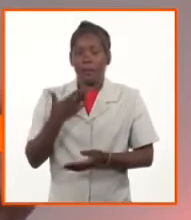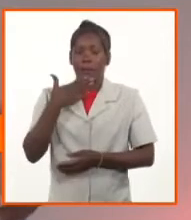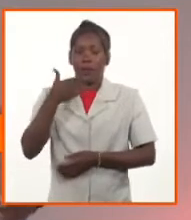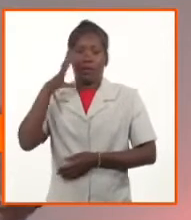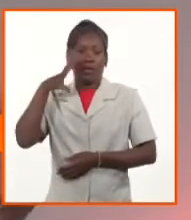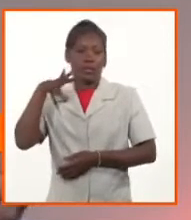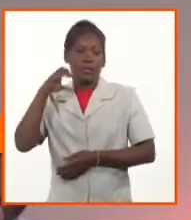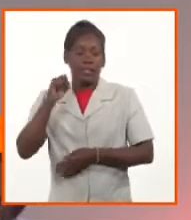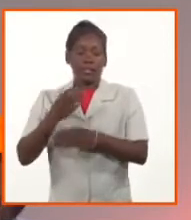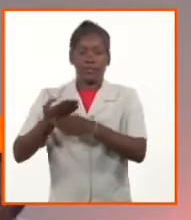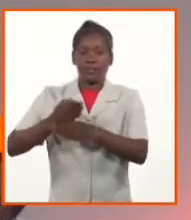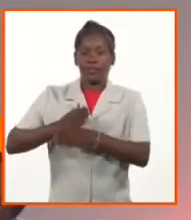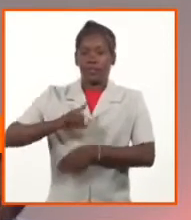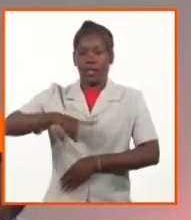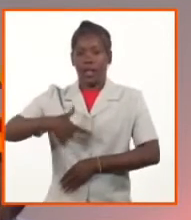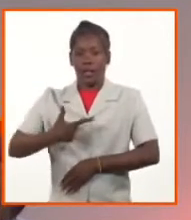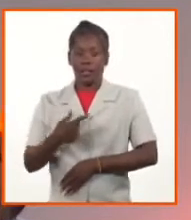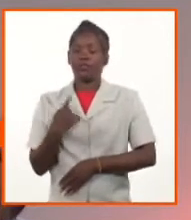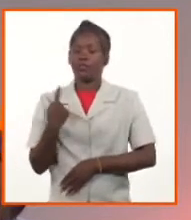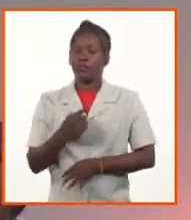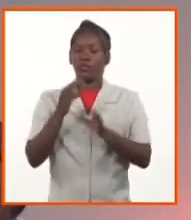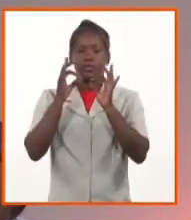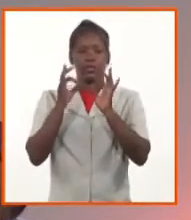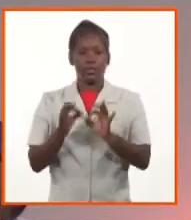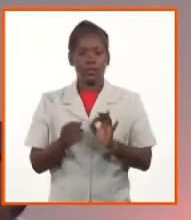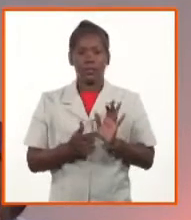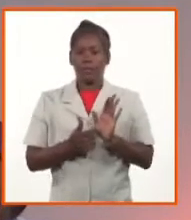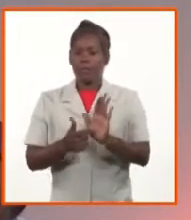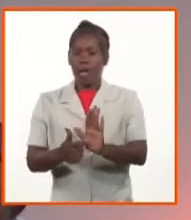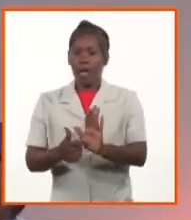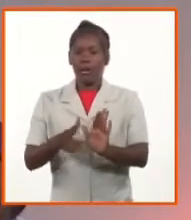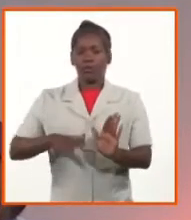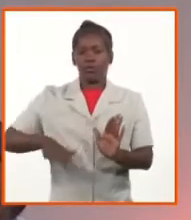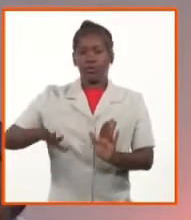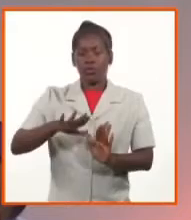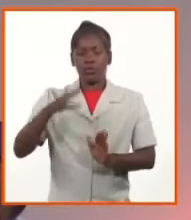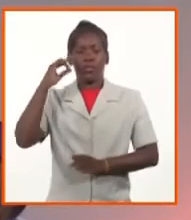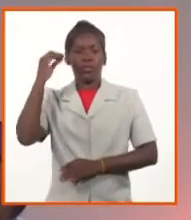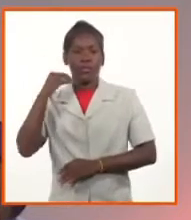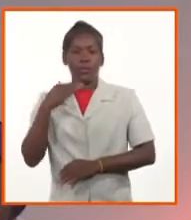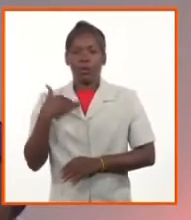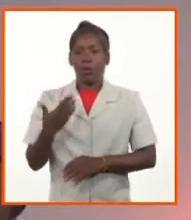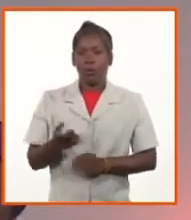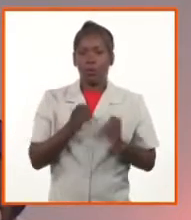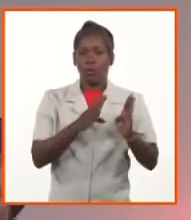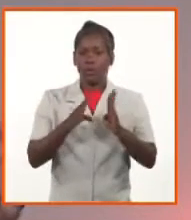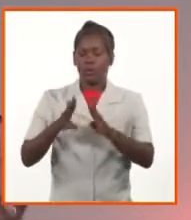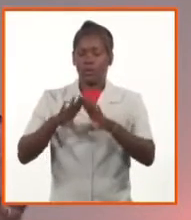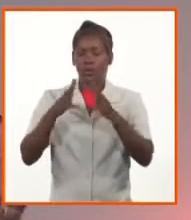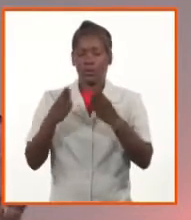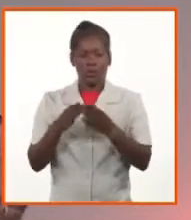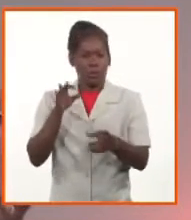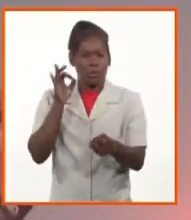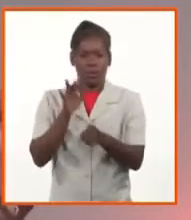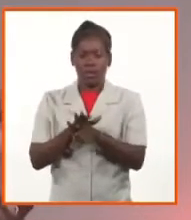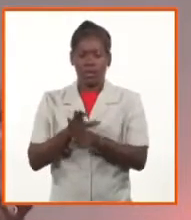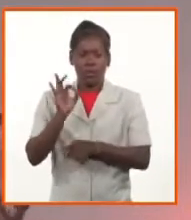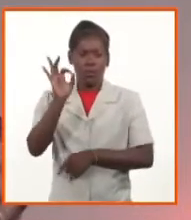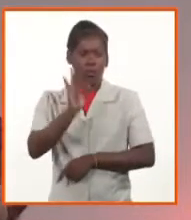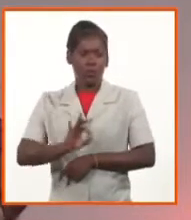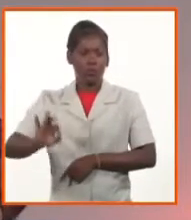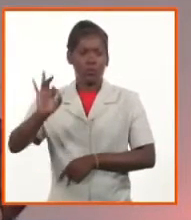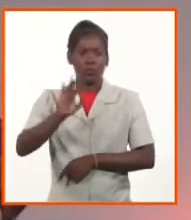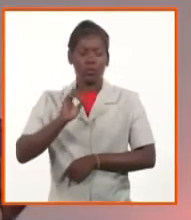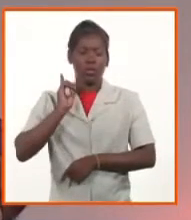propia impronta. Es algo que ha caracterizado al HS desde su nacimiento mismo, en octubre del año 1986, a partir de la unión de tres